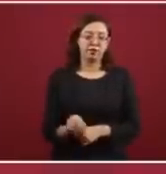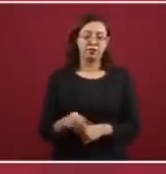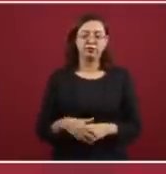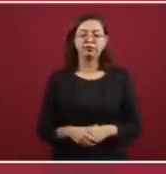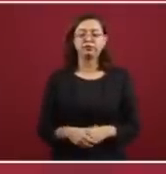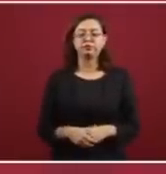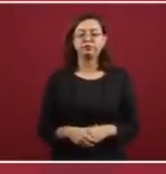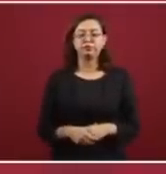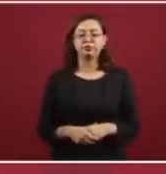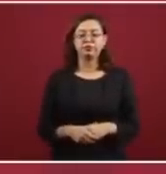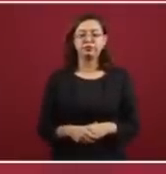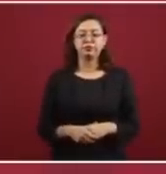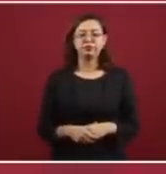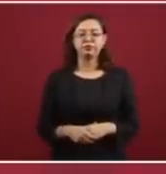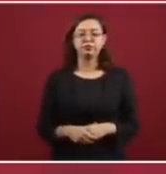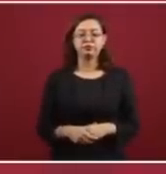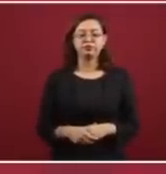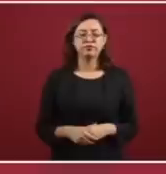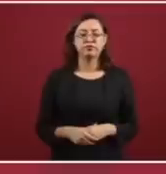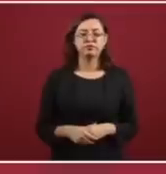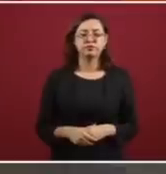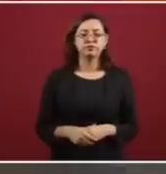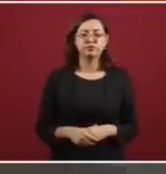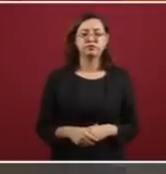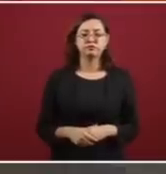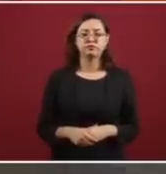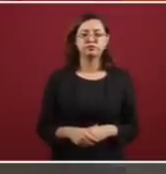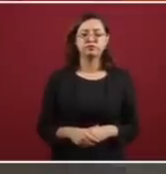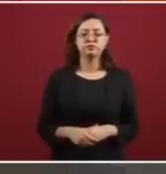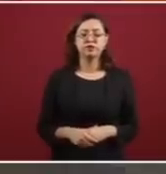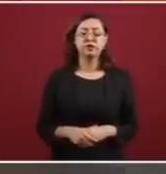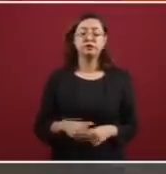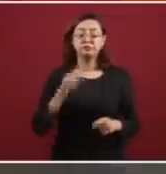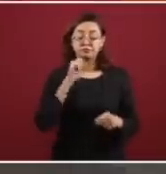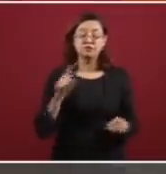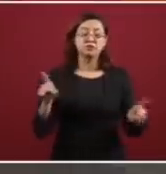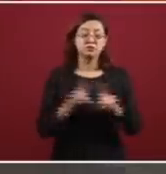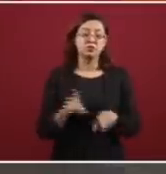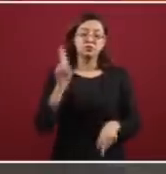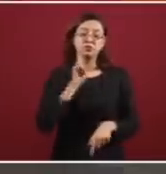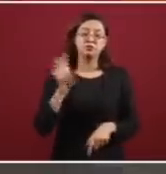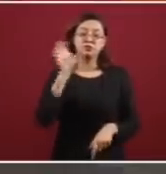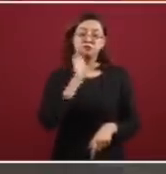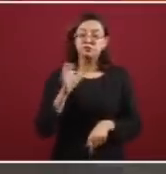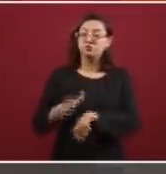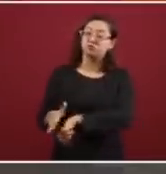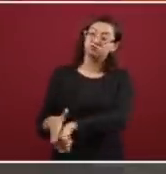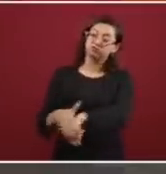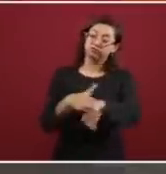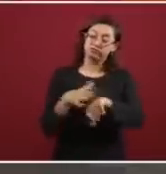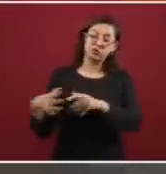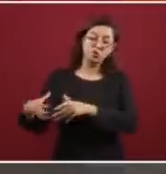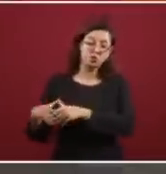La importancia del movimiento encabezado por don Venustiano Carranza,